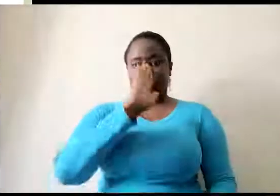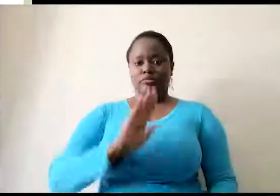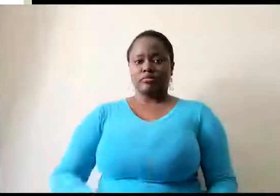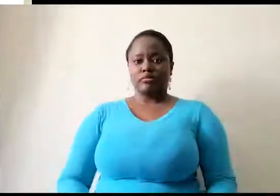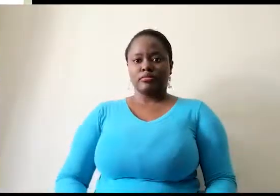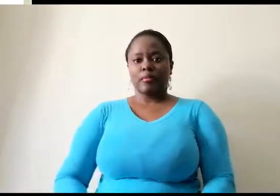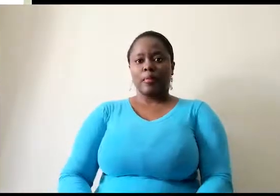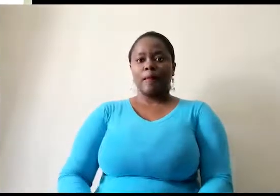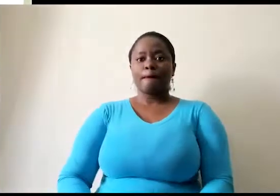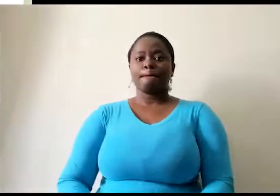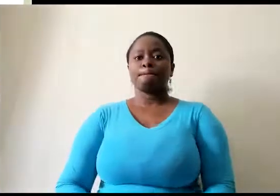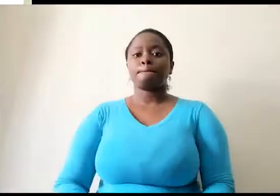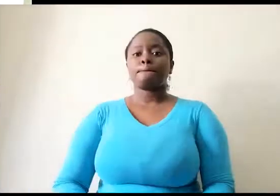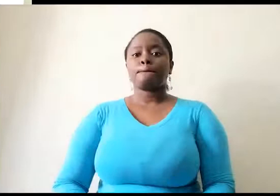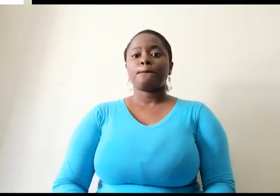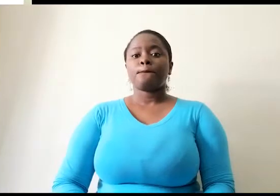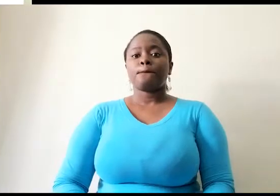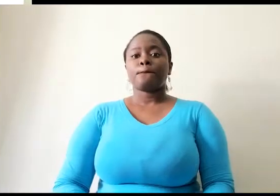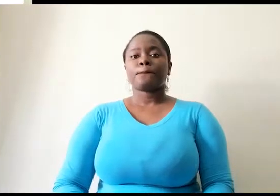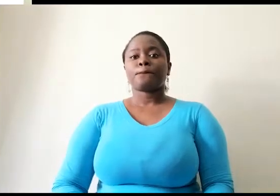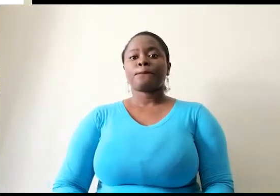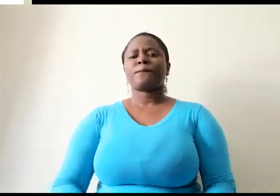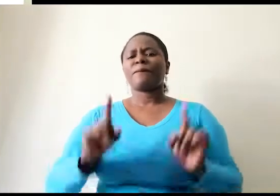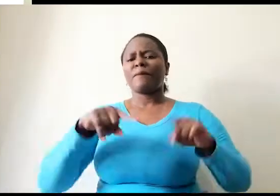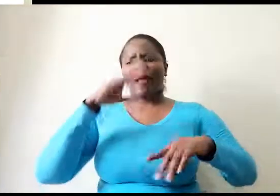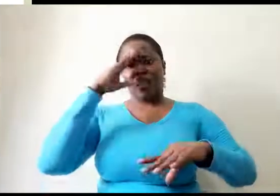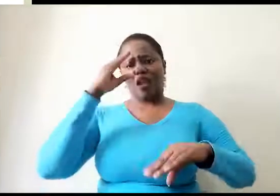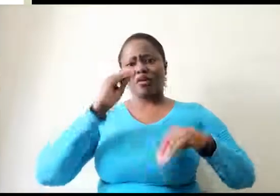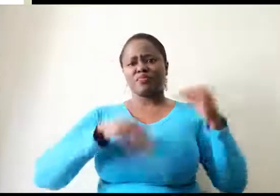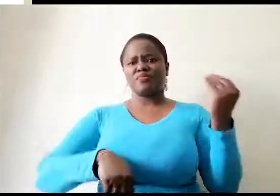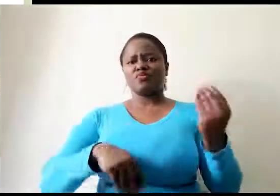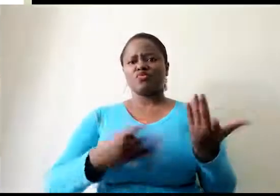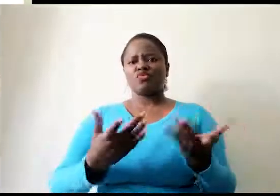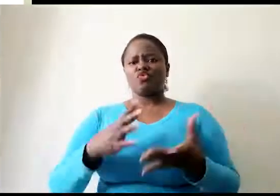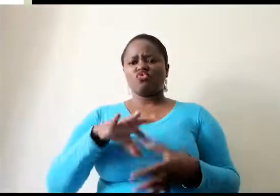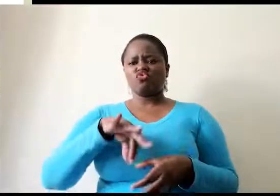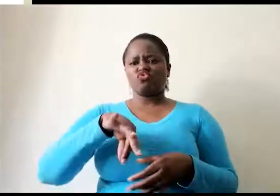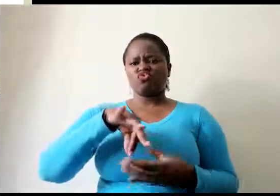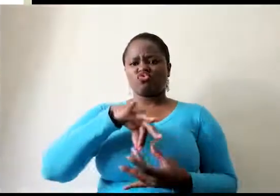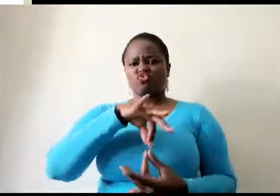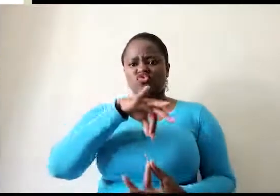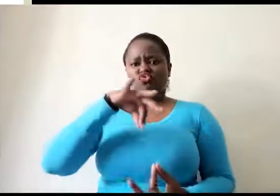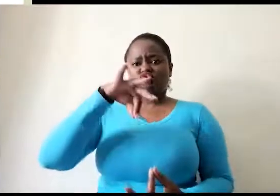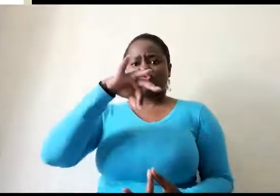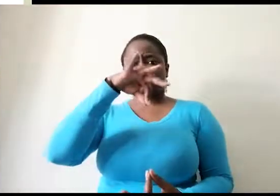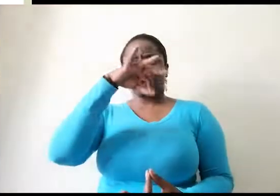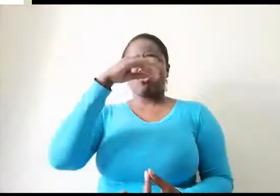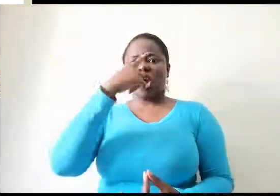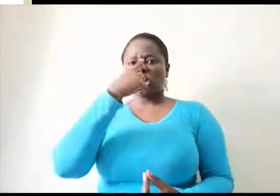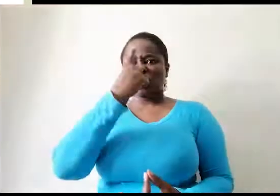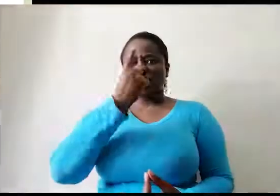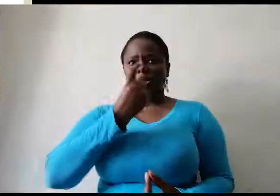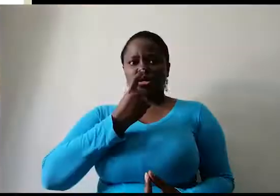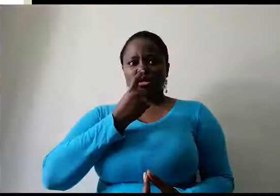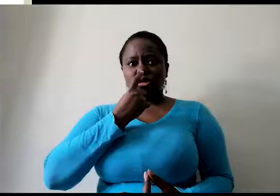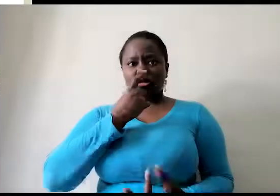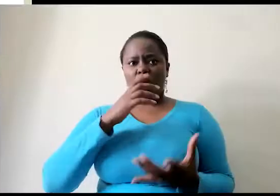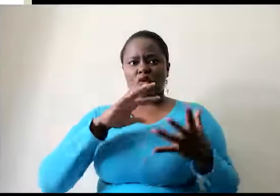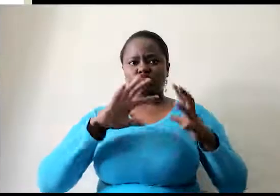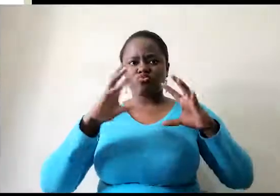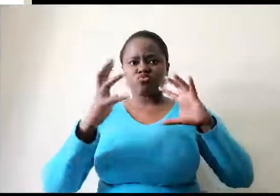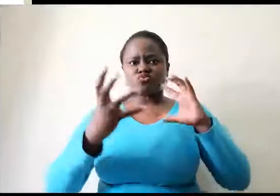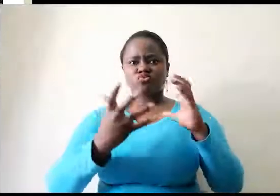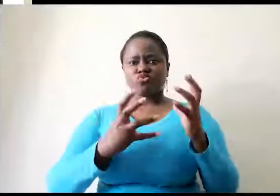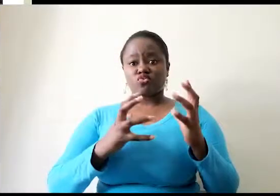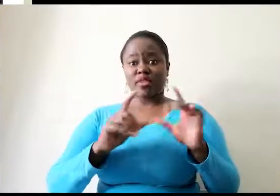mismo. También rechazan la astrología y otras formas de adivinación al negar el carácter divino o espiritual de